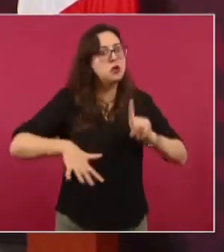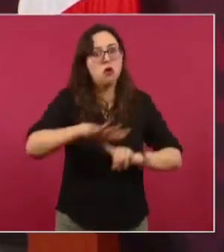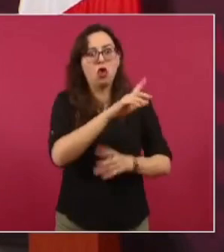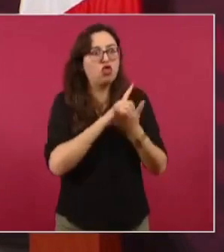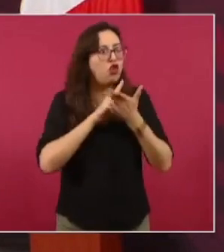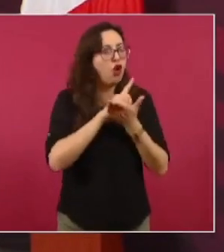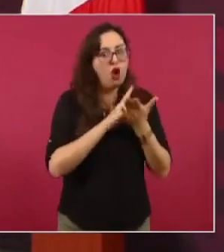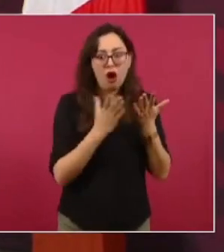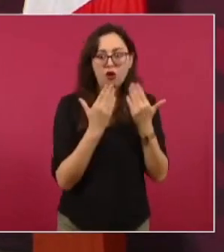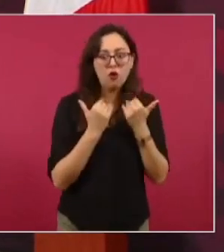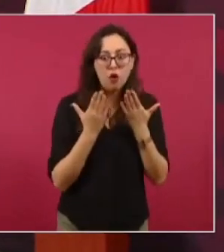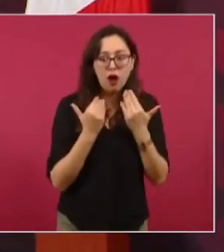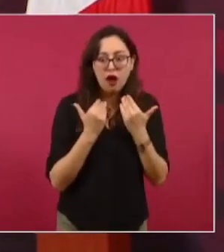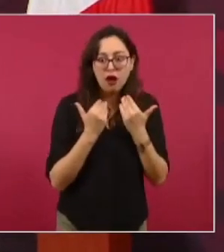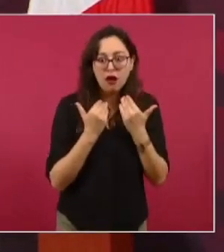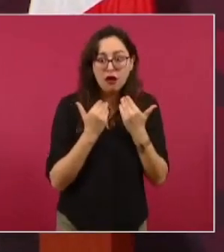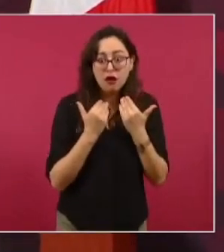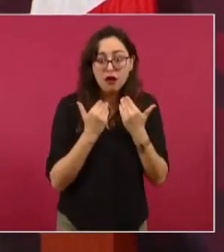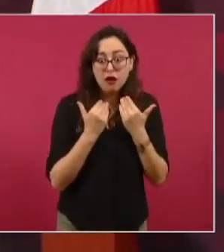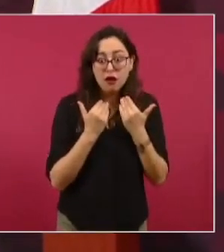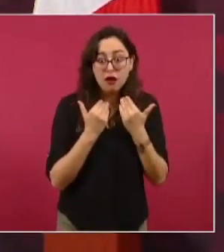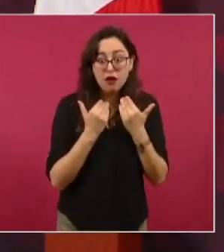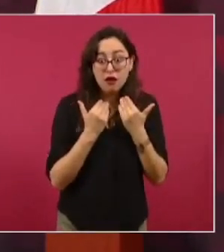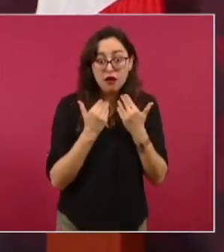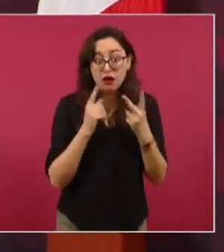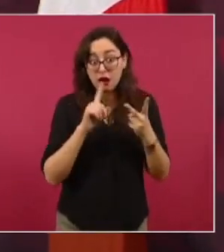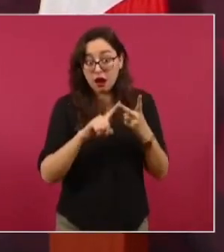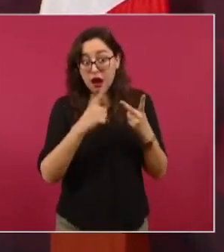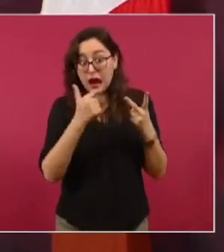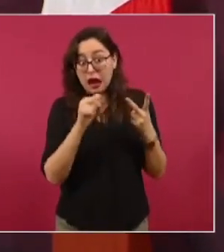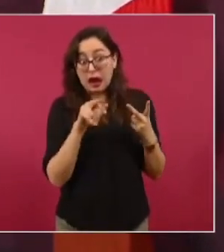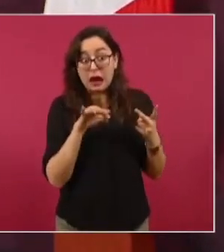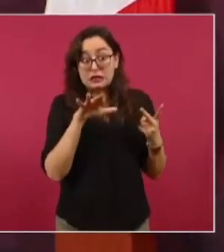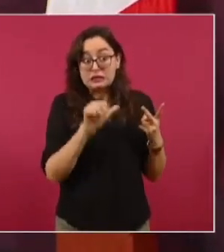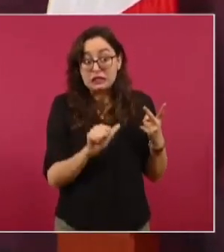como no se dieron cuenta de lo de García Luna